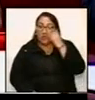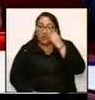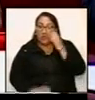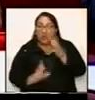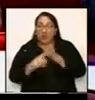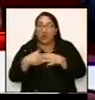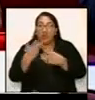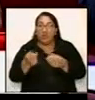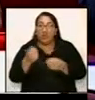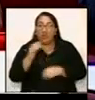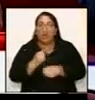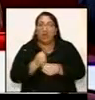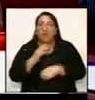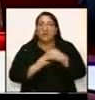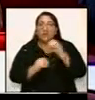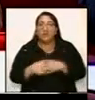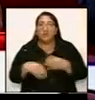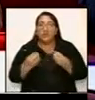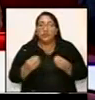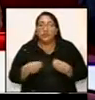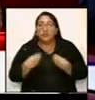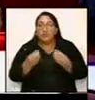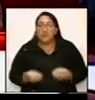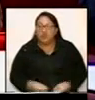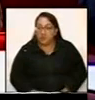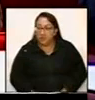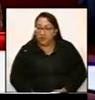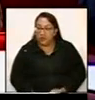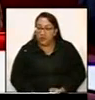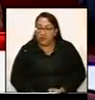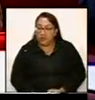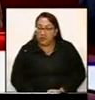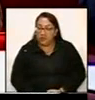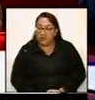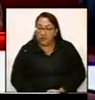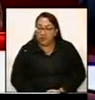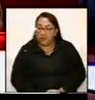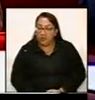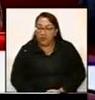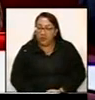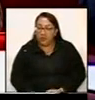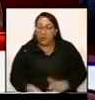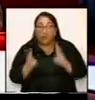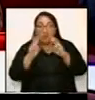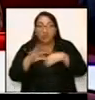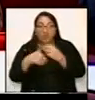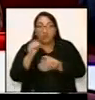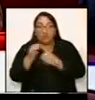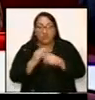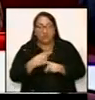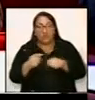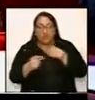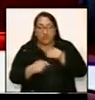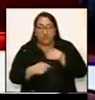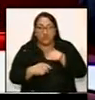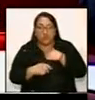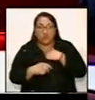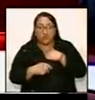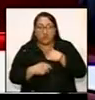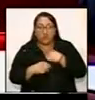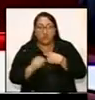no hay cómo saber por qué las entregaron, cómo evaluaron las obras, cómo evaluaron los presupuestos, etcétera, etcétera, etcétera. Entonces, yo